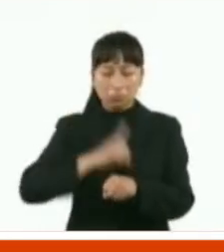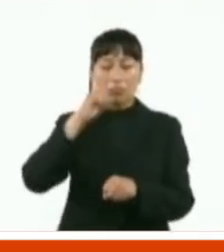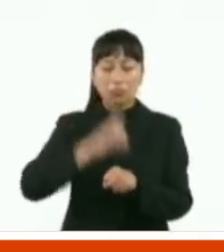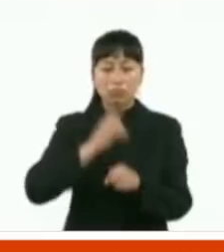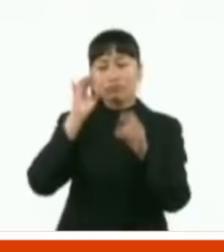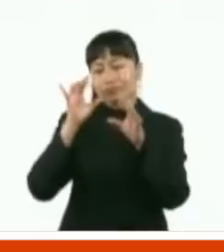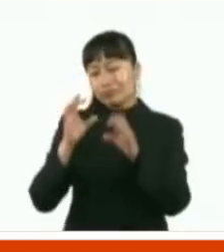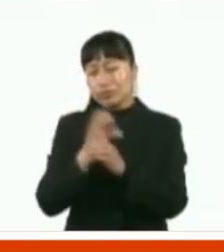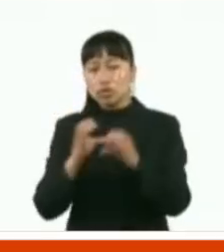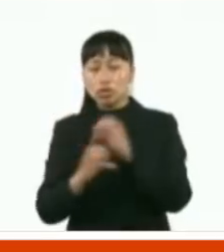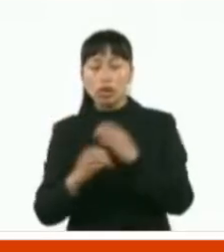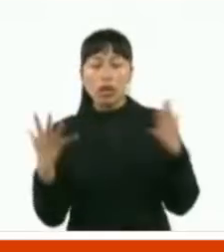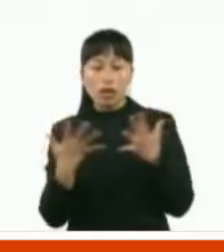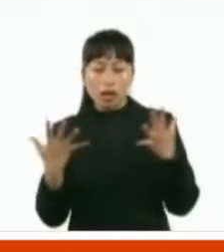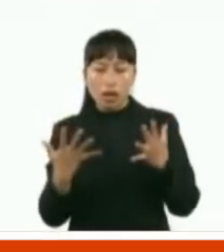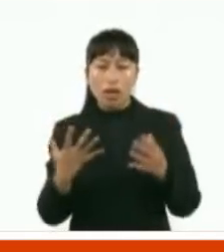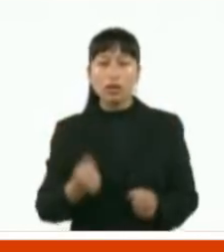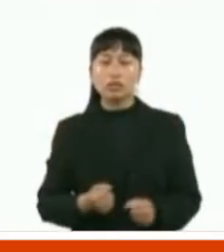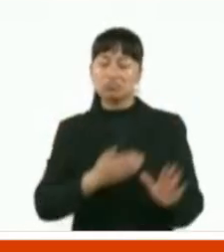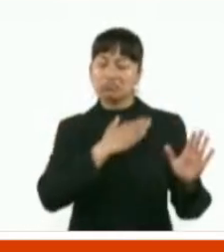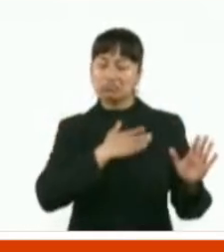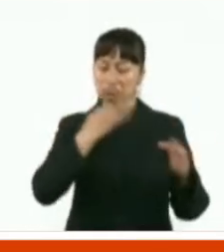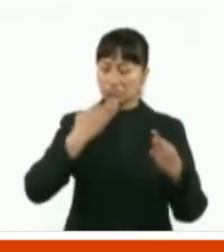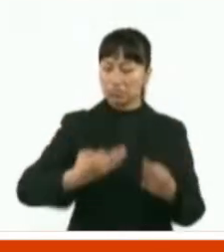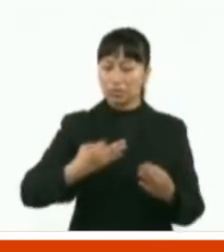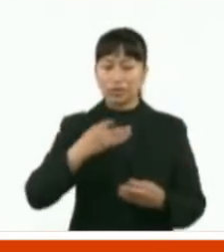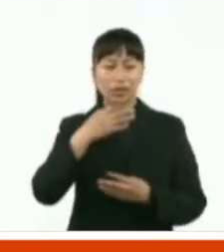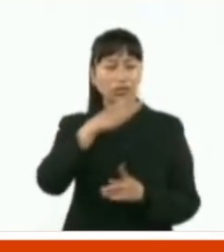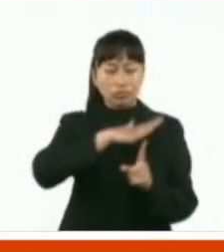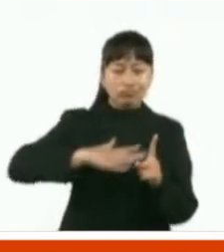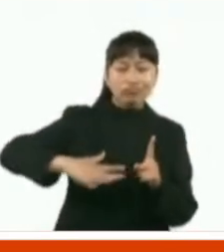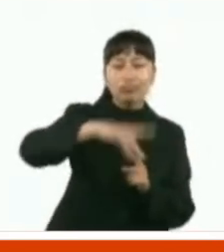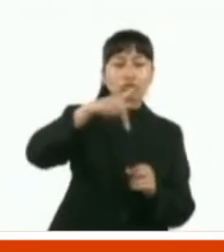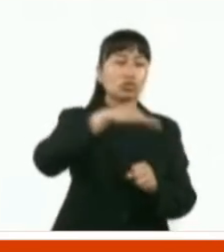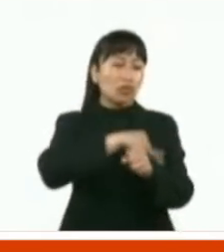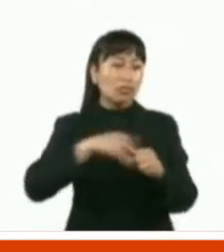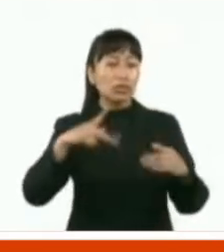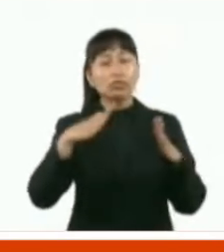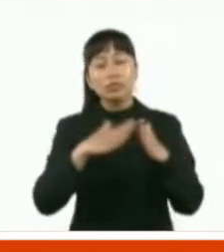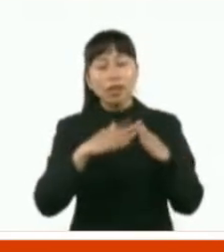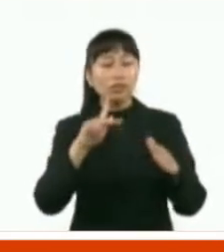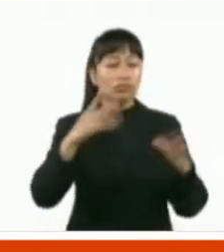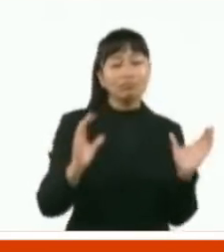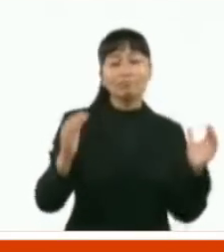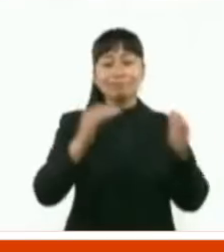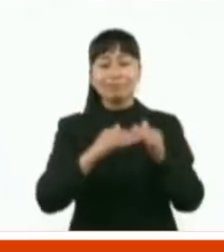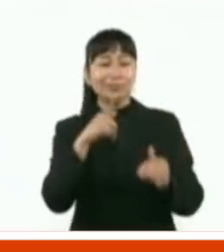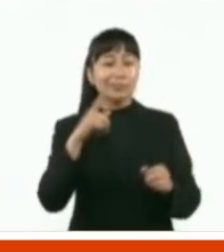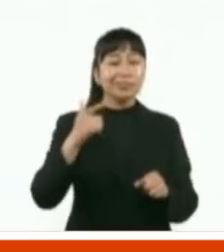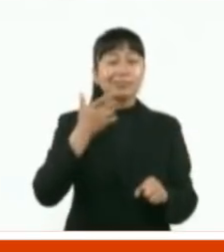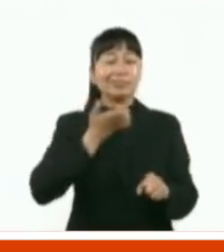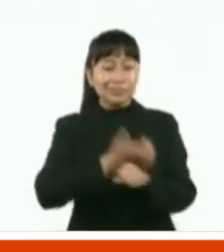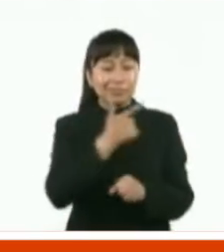y muy comprometida con todo lo que le rodea, su familia, su casa, su comunidad, su estado,